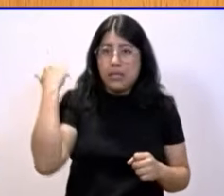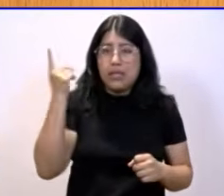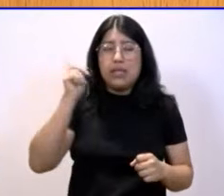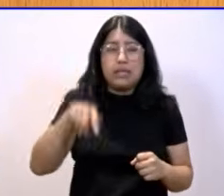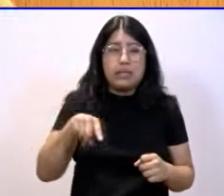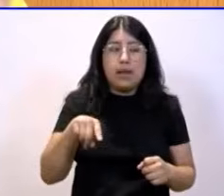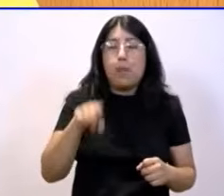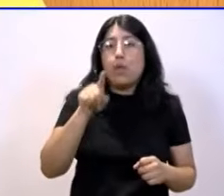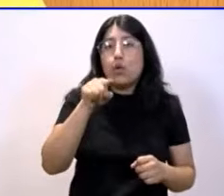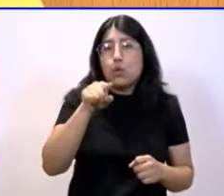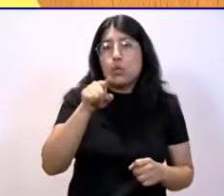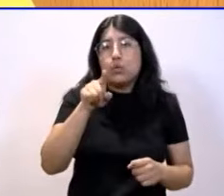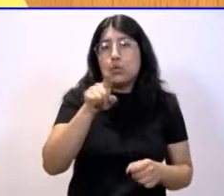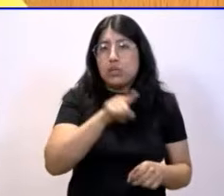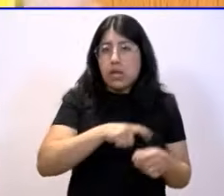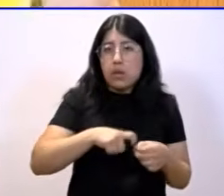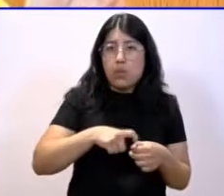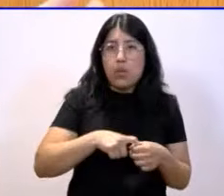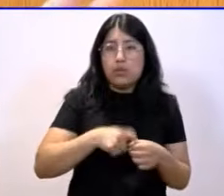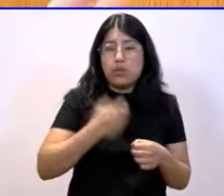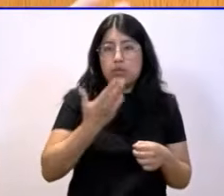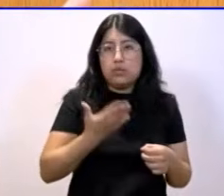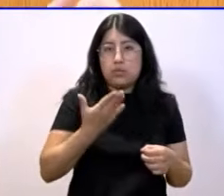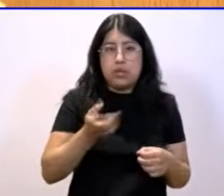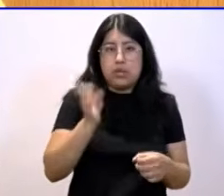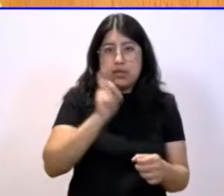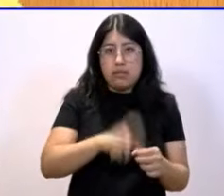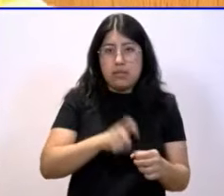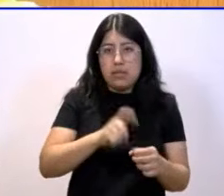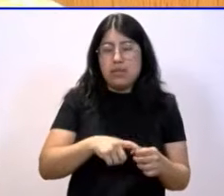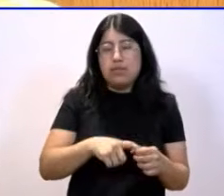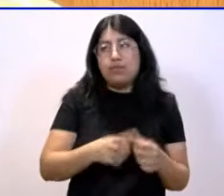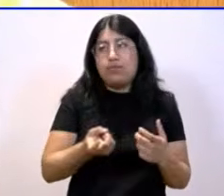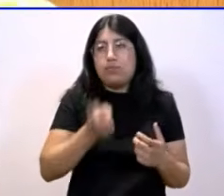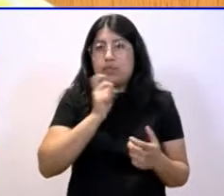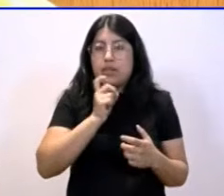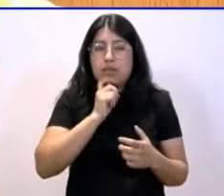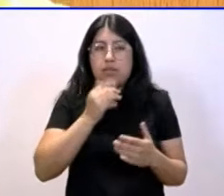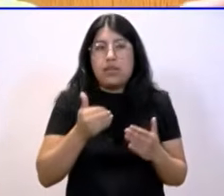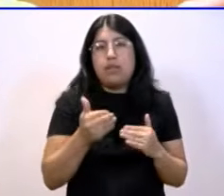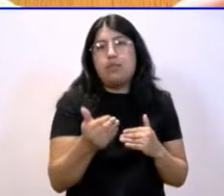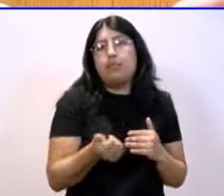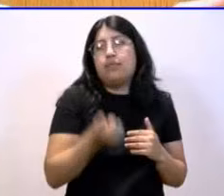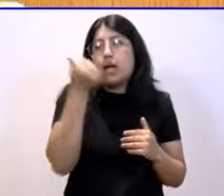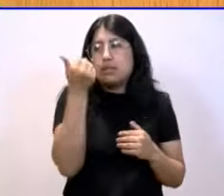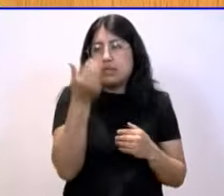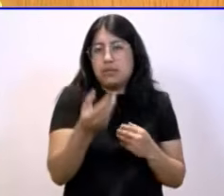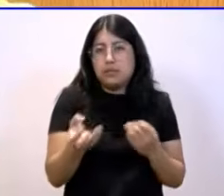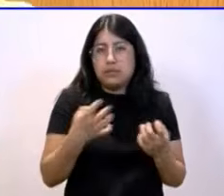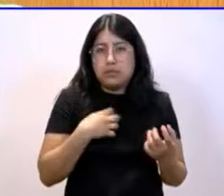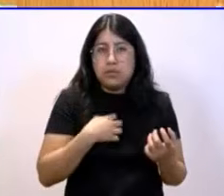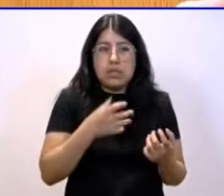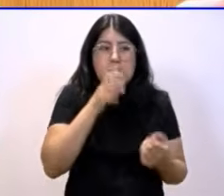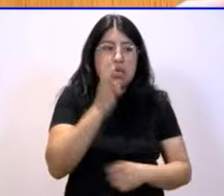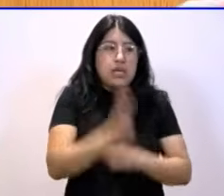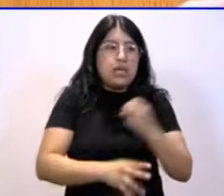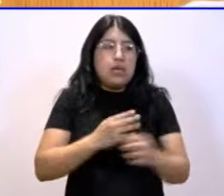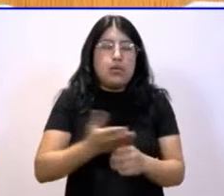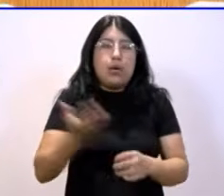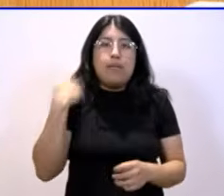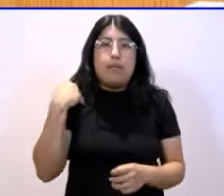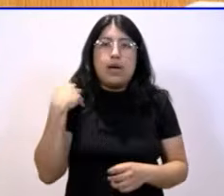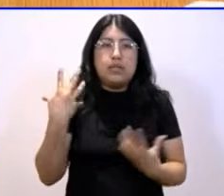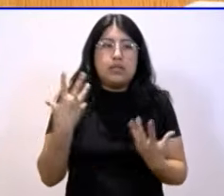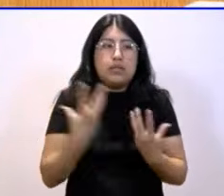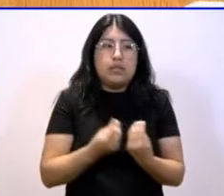ocupó puestos importantes, pues era difícil ir un poco más allá, porque también es verdad que durante la anterior legislatura, con